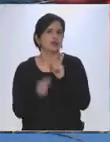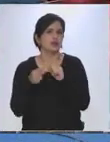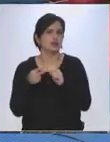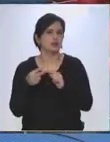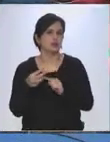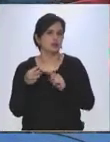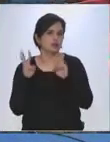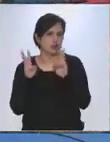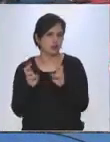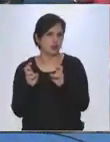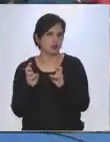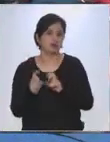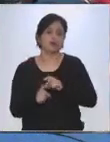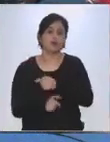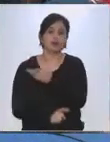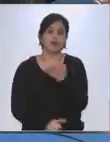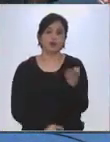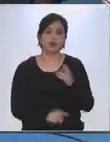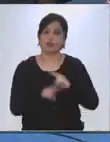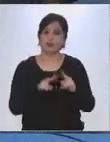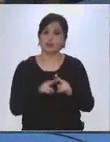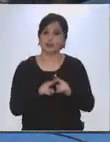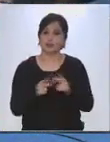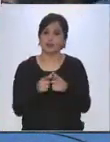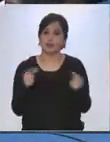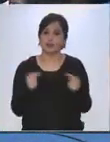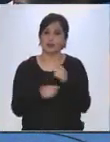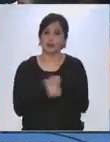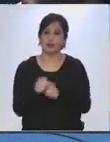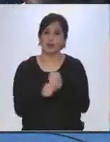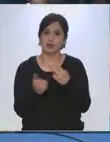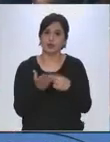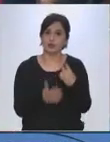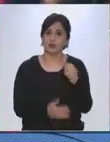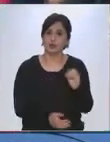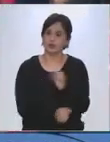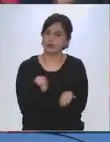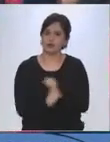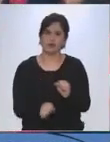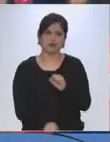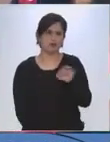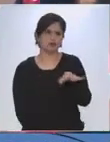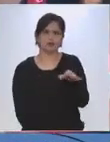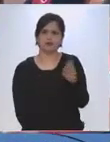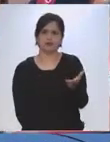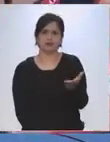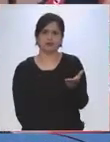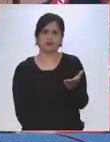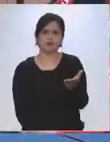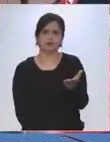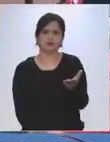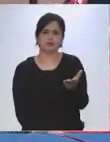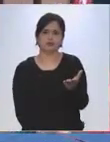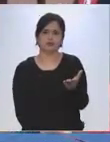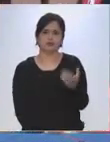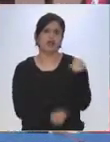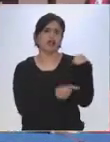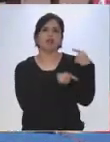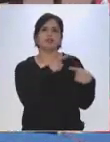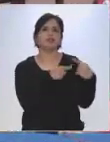lo que ustedes hicieron en tokio 2020 no puede quedar solo en el anecdotario